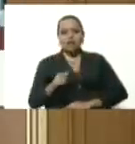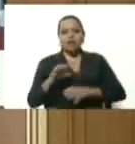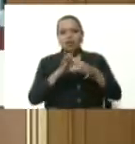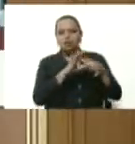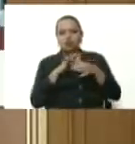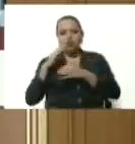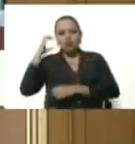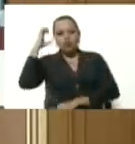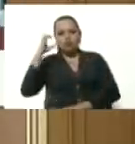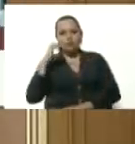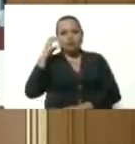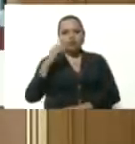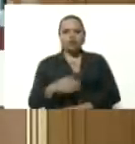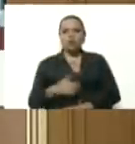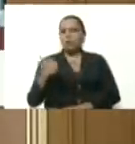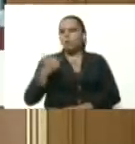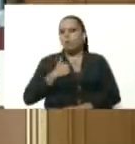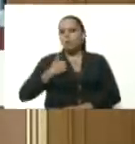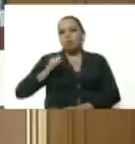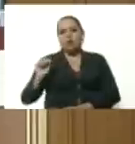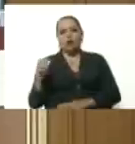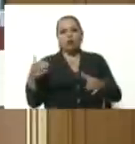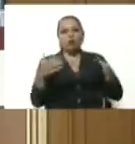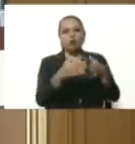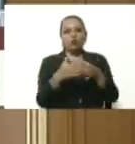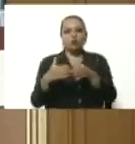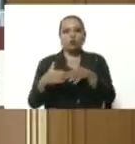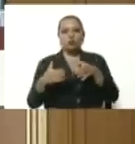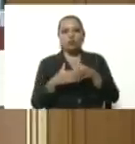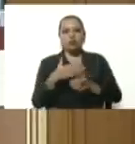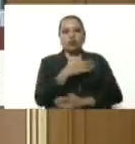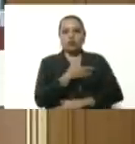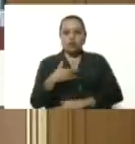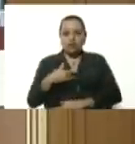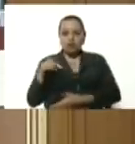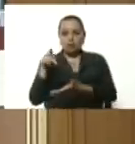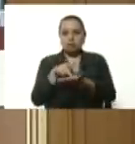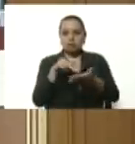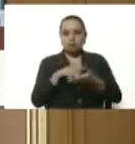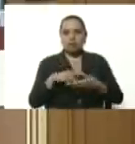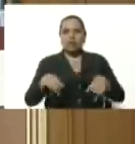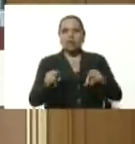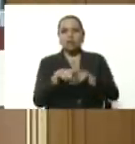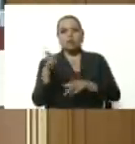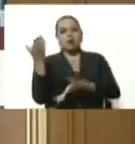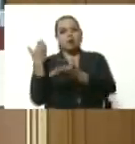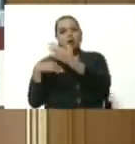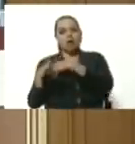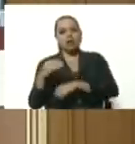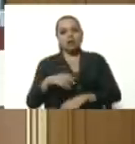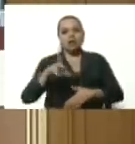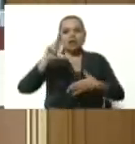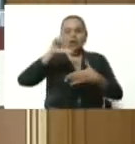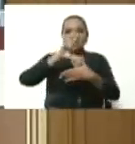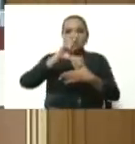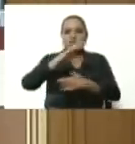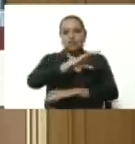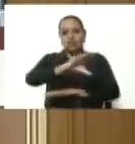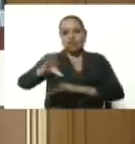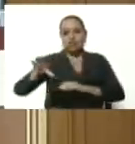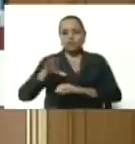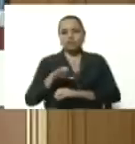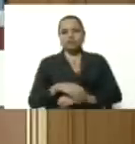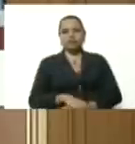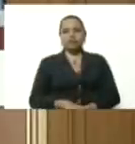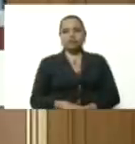Unión Europea y cualquier otra agrupación que se sume por allí, como aquellos de América Latina y del Caribe.